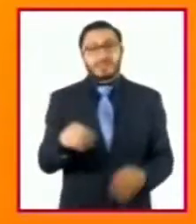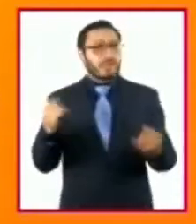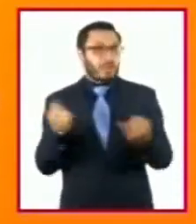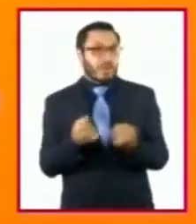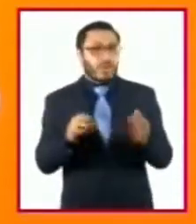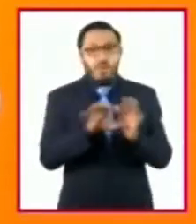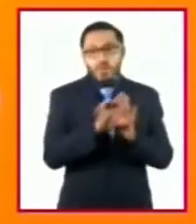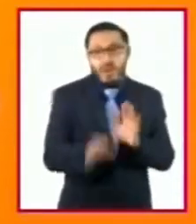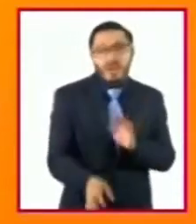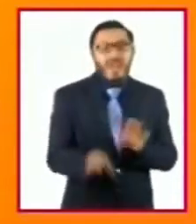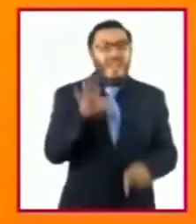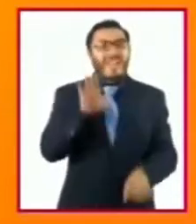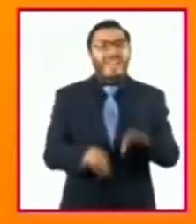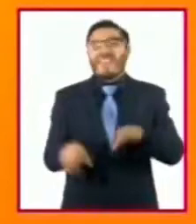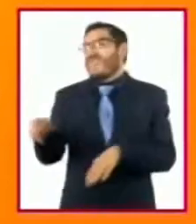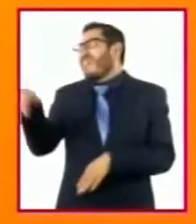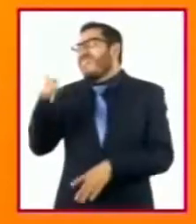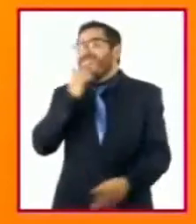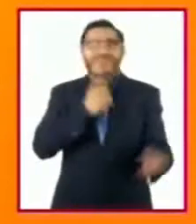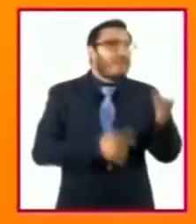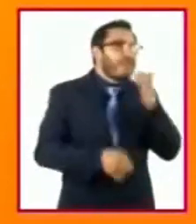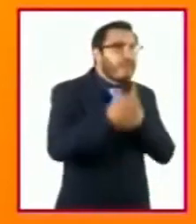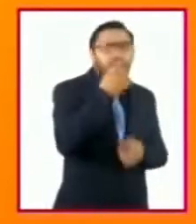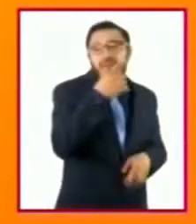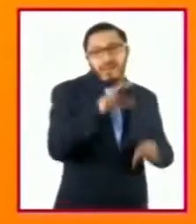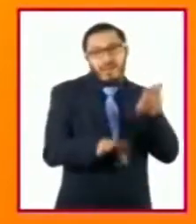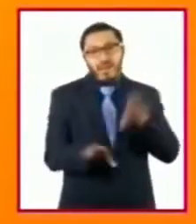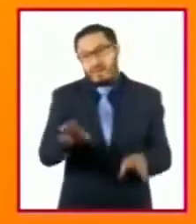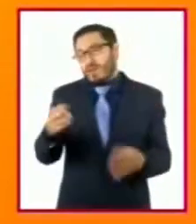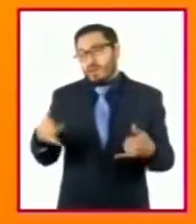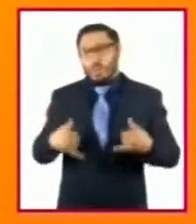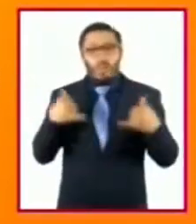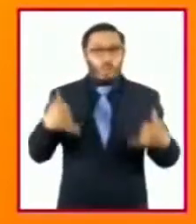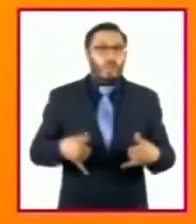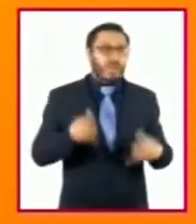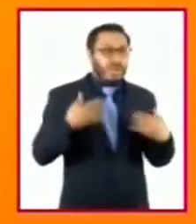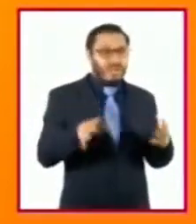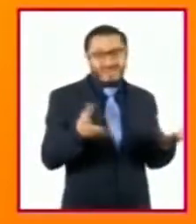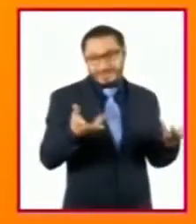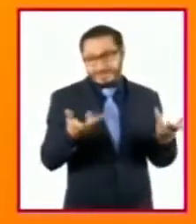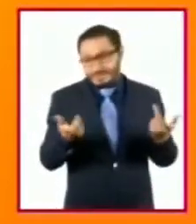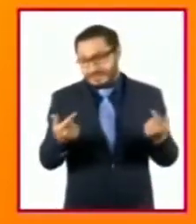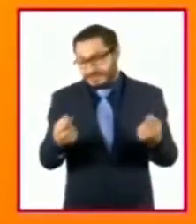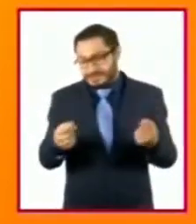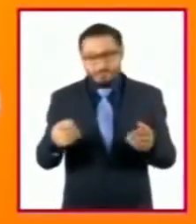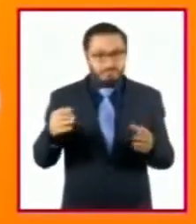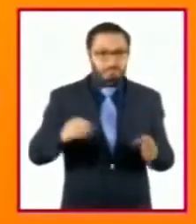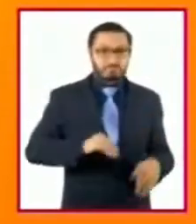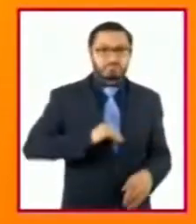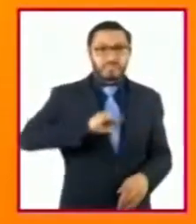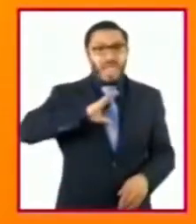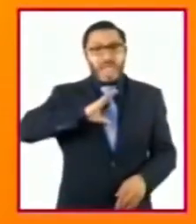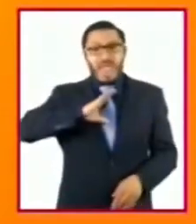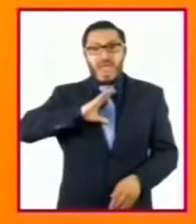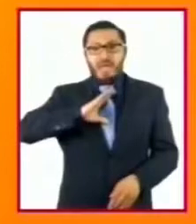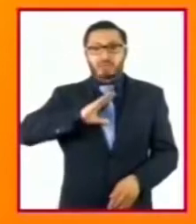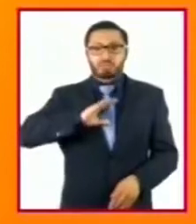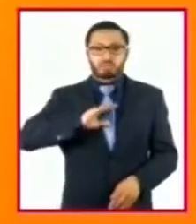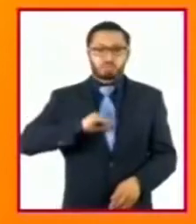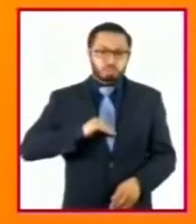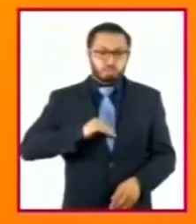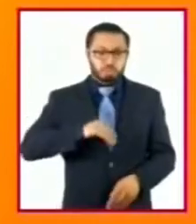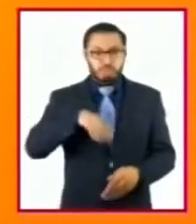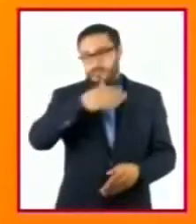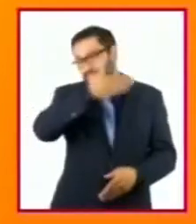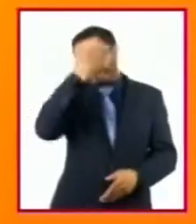nos dicen los demás, porque muchas veces el adolescente en falta de autoestima no sabe que es muy